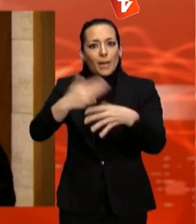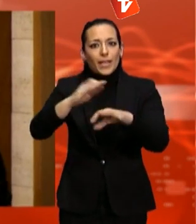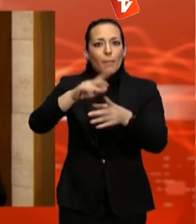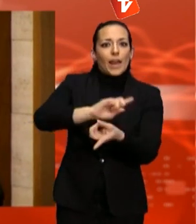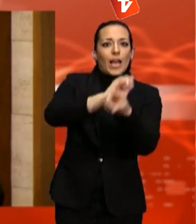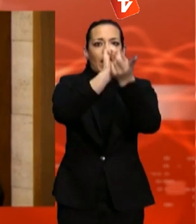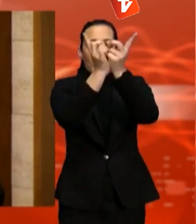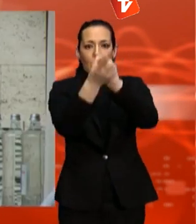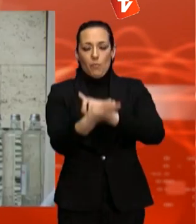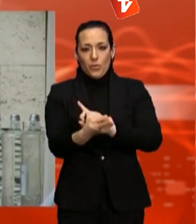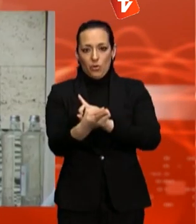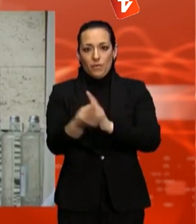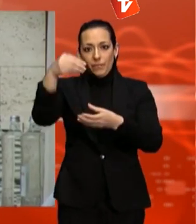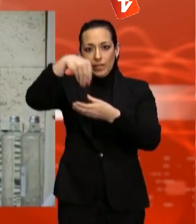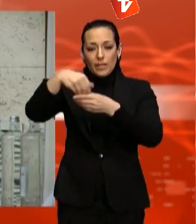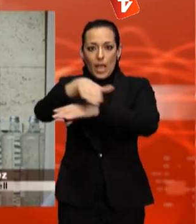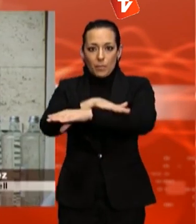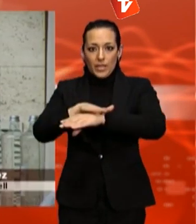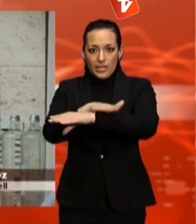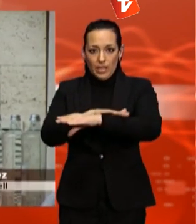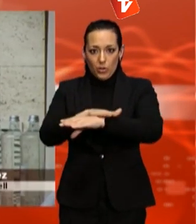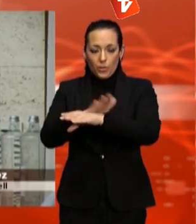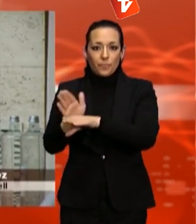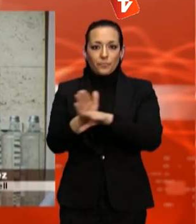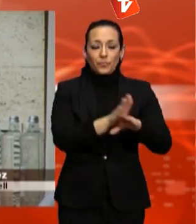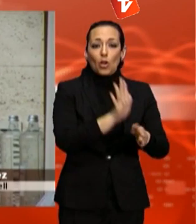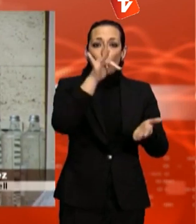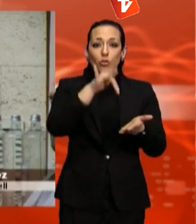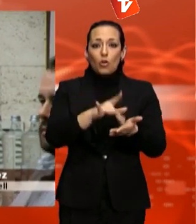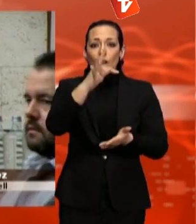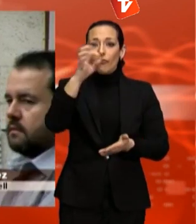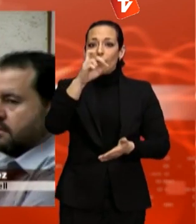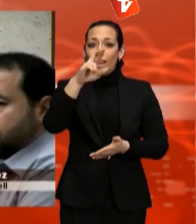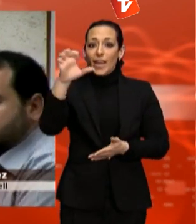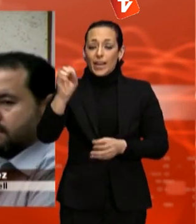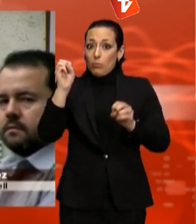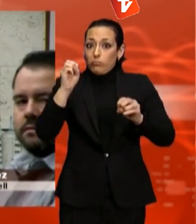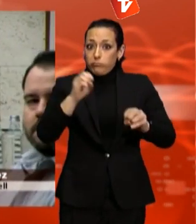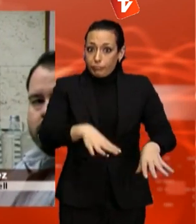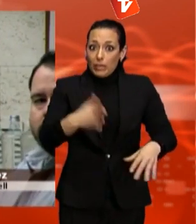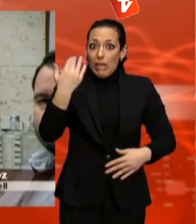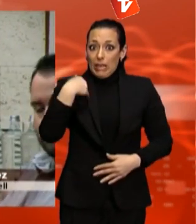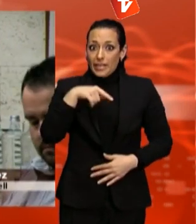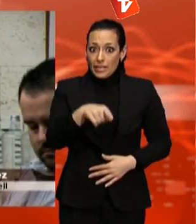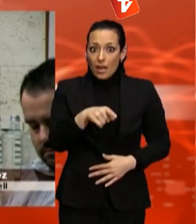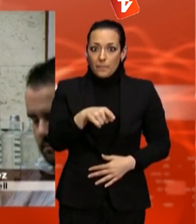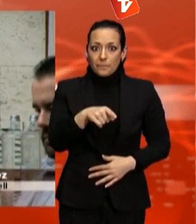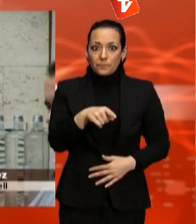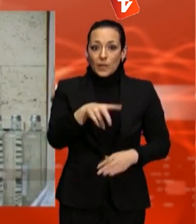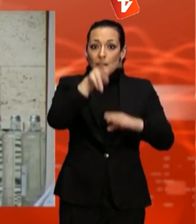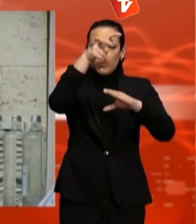'administració de l'Ajuntament. Cuando Ferrés dejó la vara de alcalde y bajó las escaleras de este consistorio, se encontró